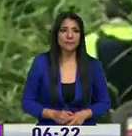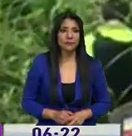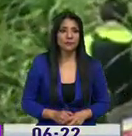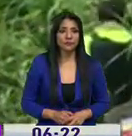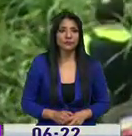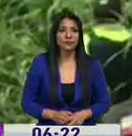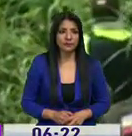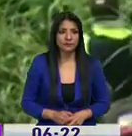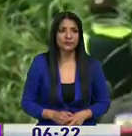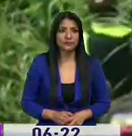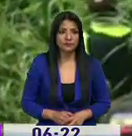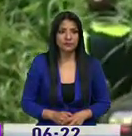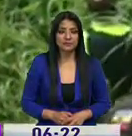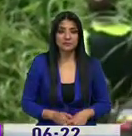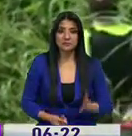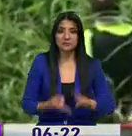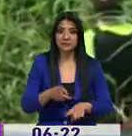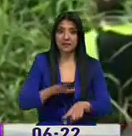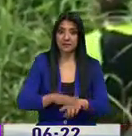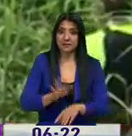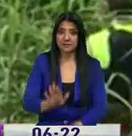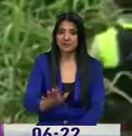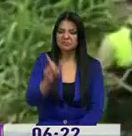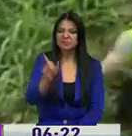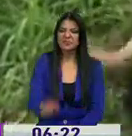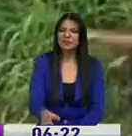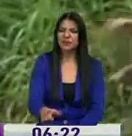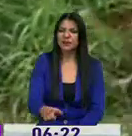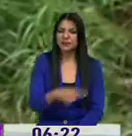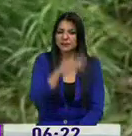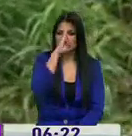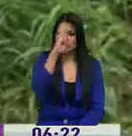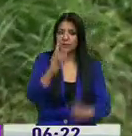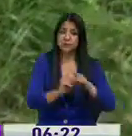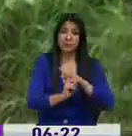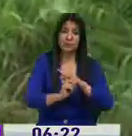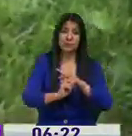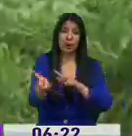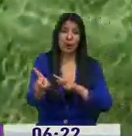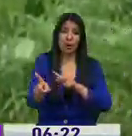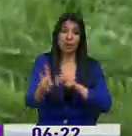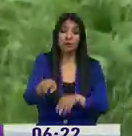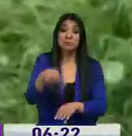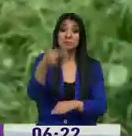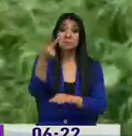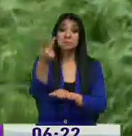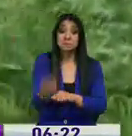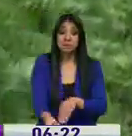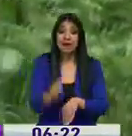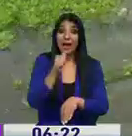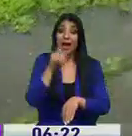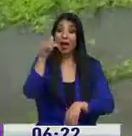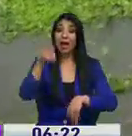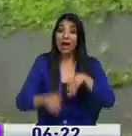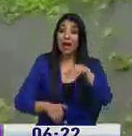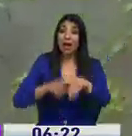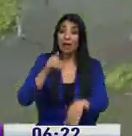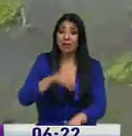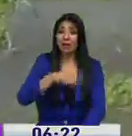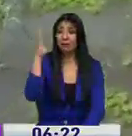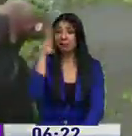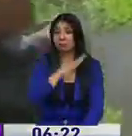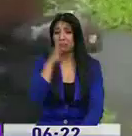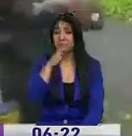no es el primer antisocial que para evitar ser capturado por la policía decide lanzarse a las aguas putrefactas de la